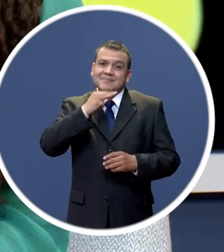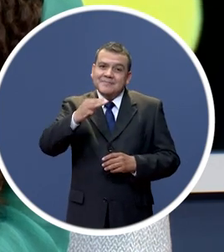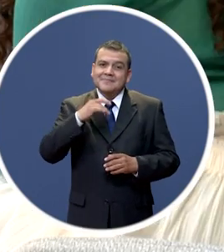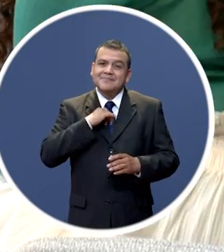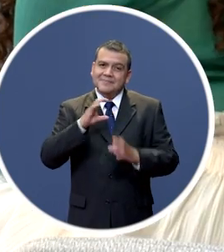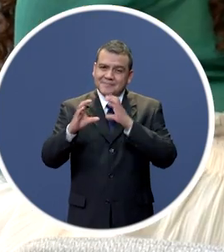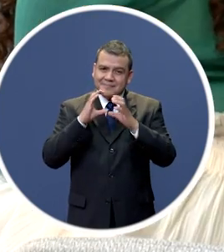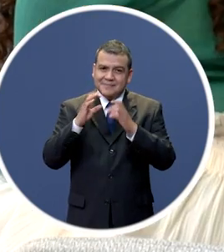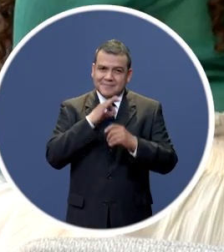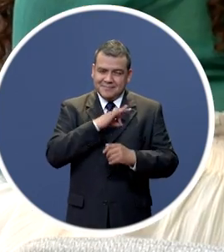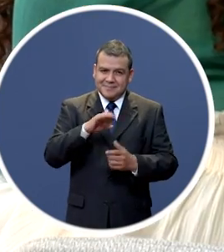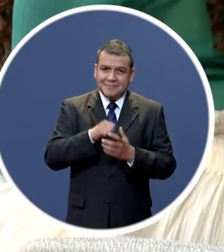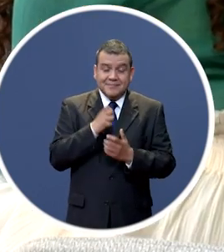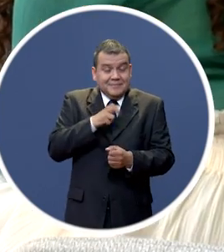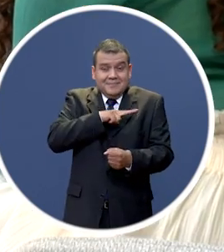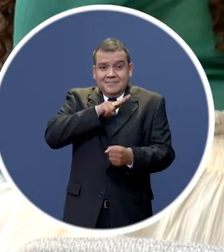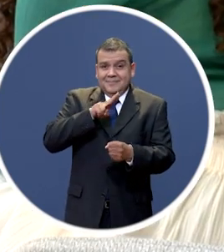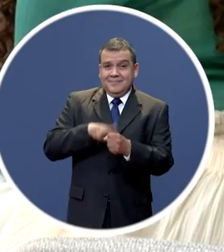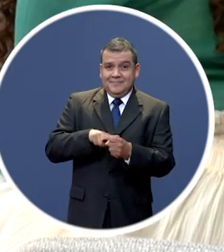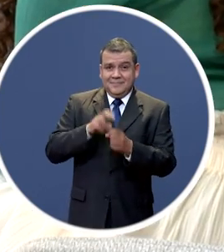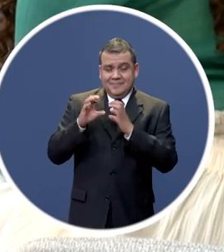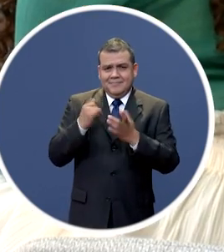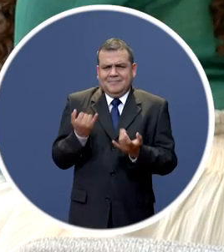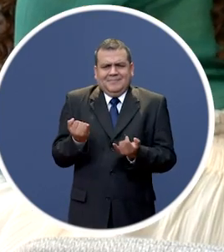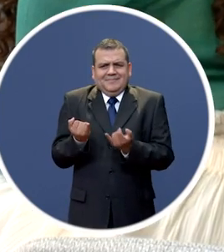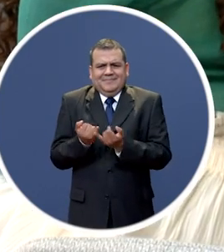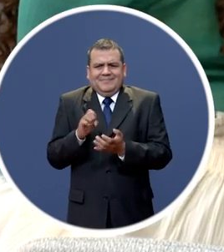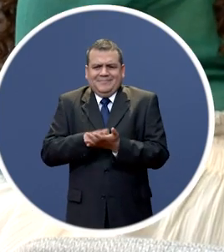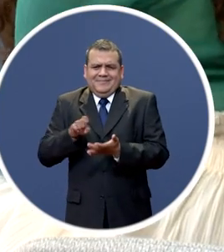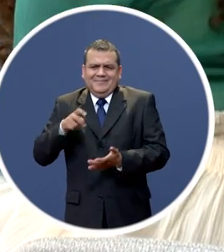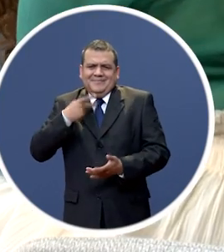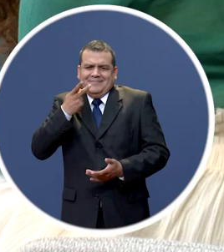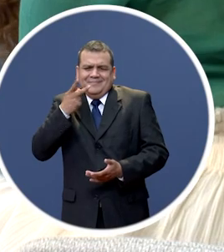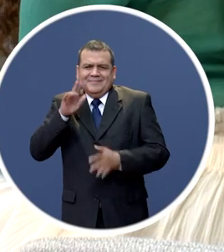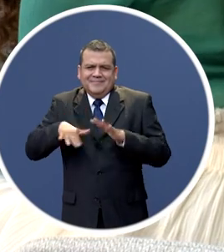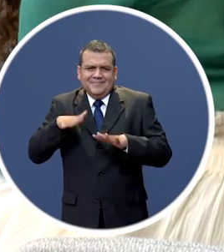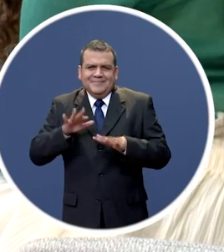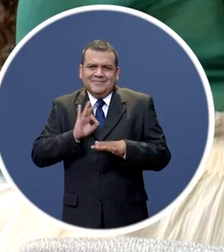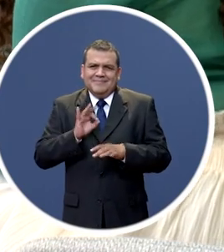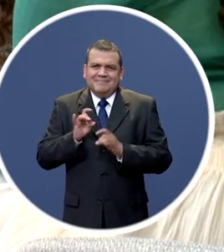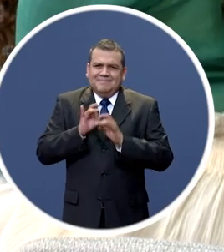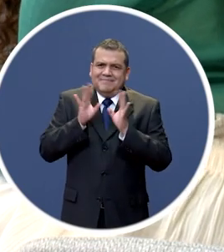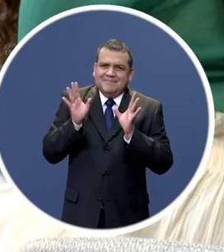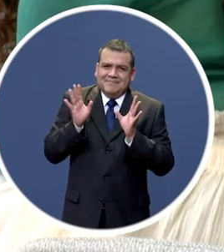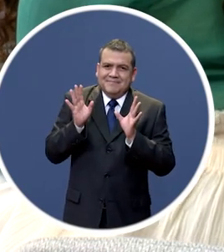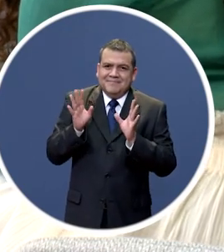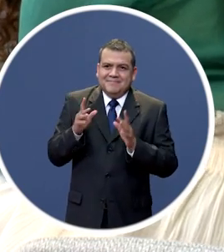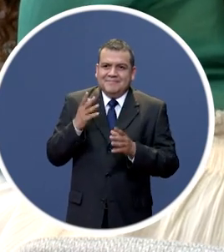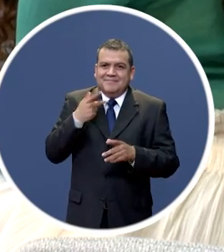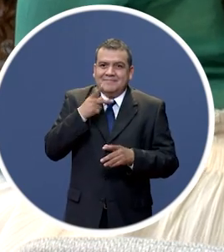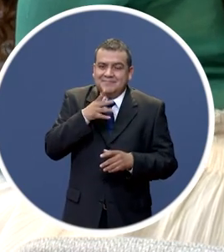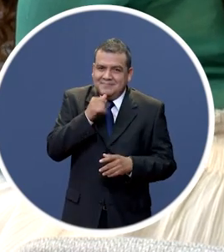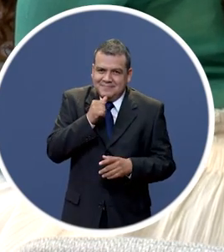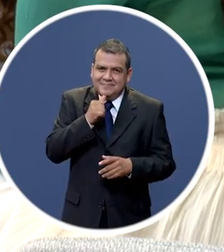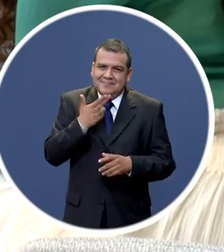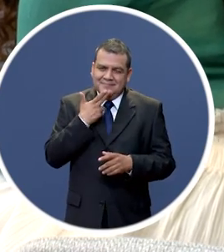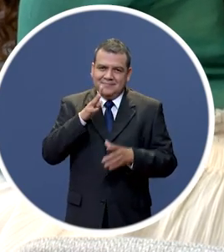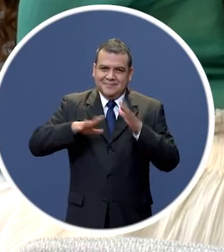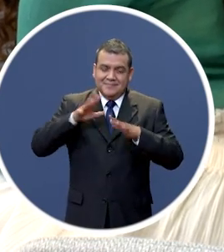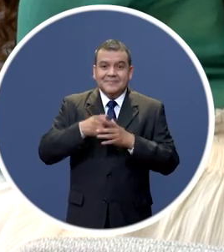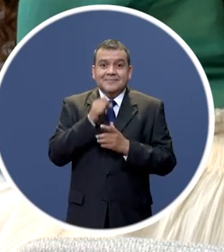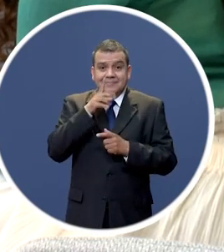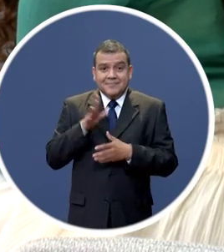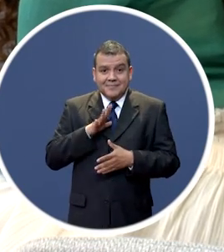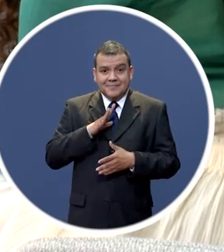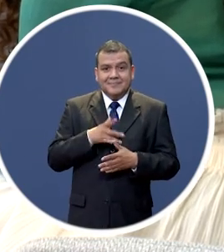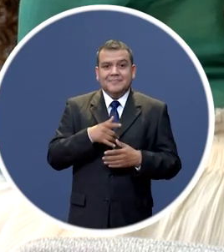de ese manera natural, como también nosotros lo haríamos en situaciones semejantes. Y luego ya hay una parte